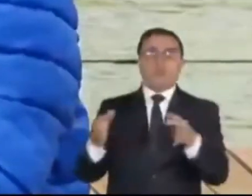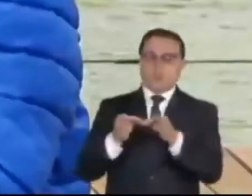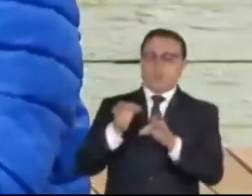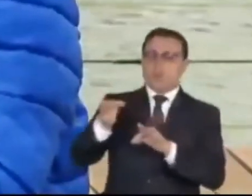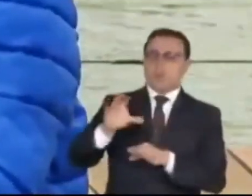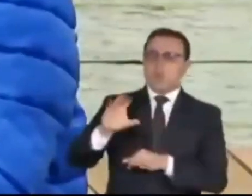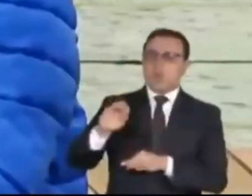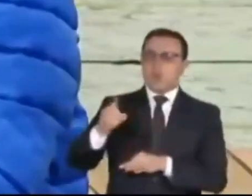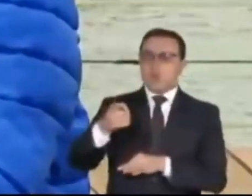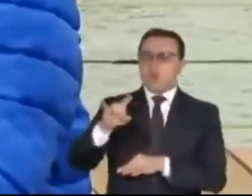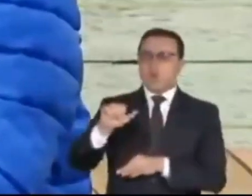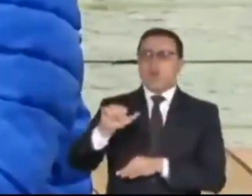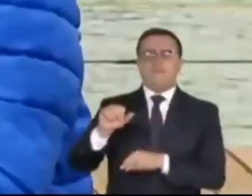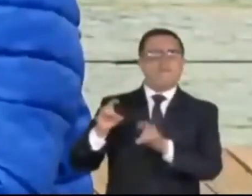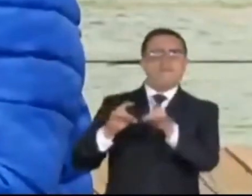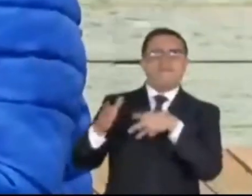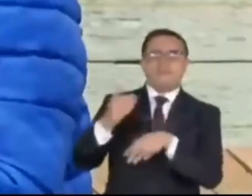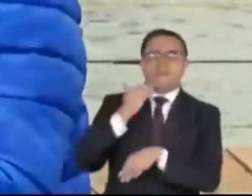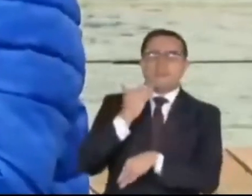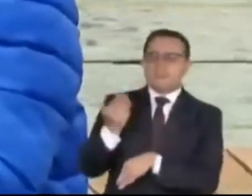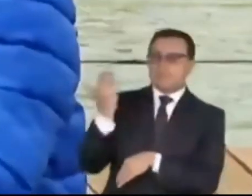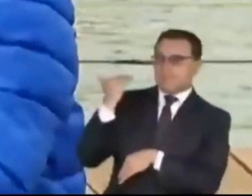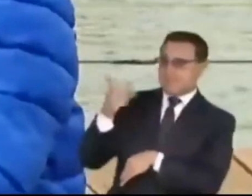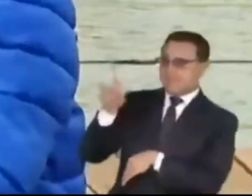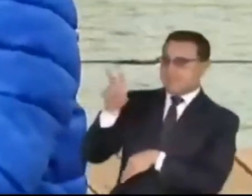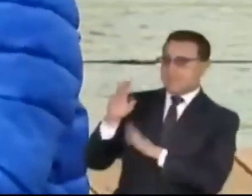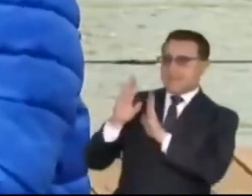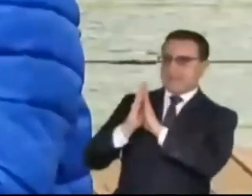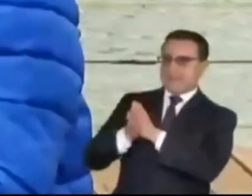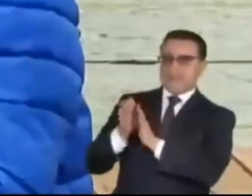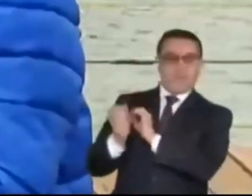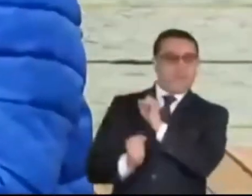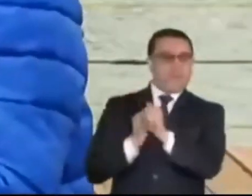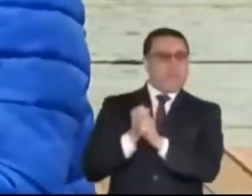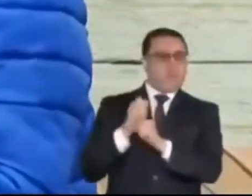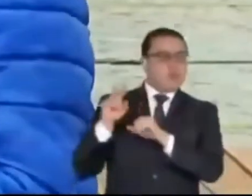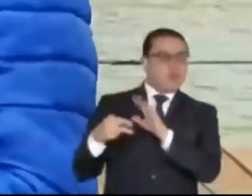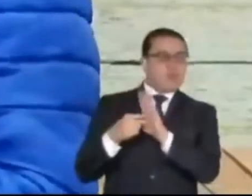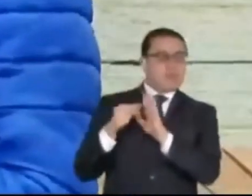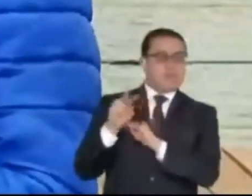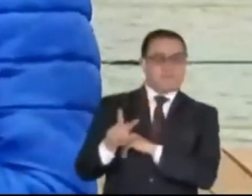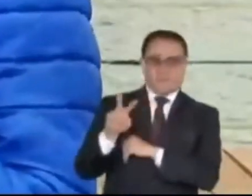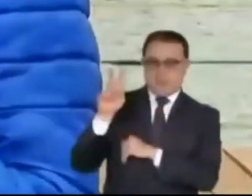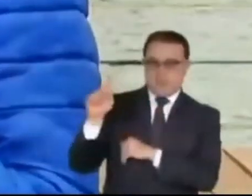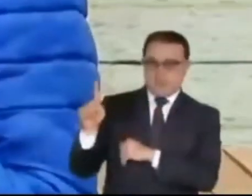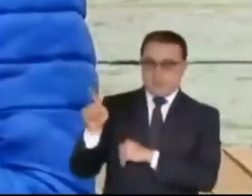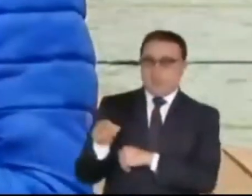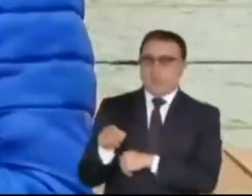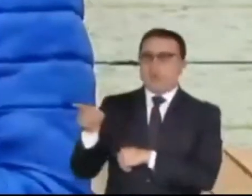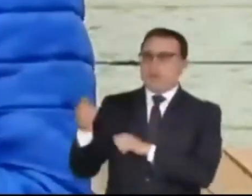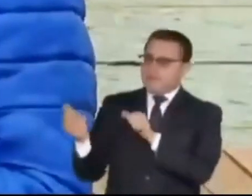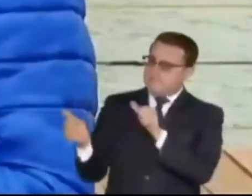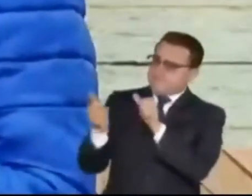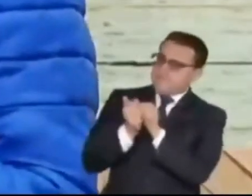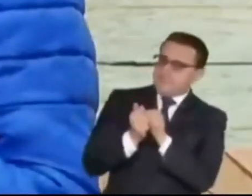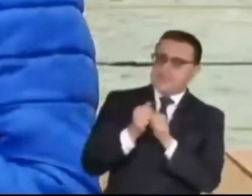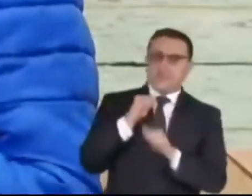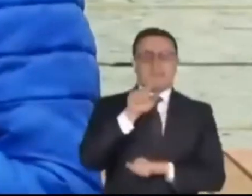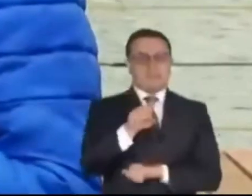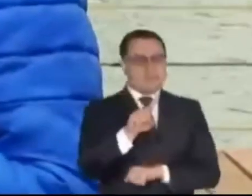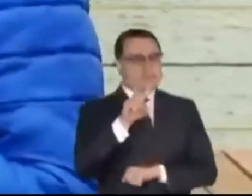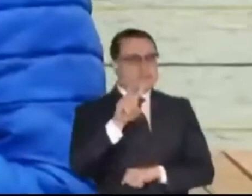Cogua el 17 de diciembre de 2021, donde nos acompañaron más de